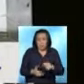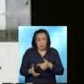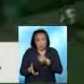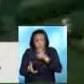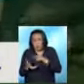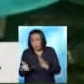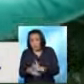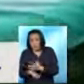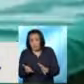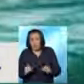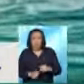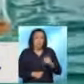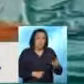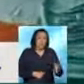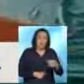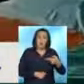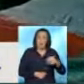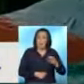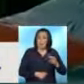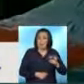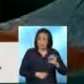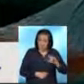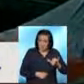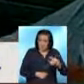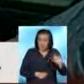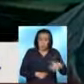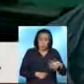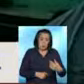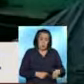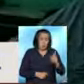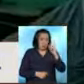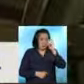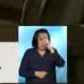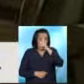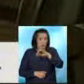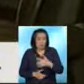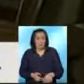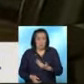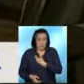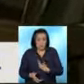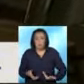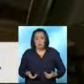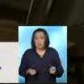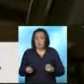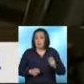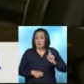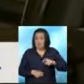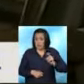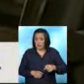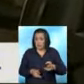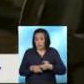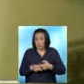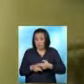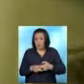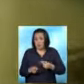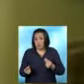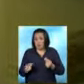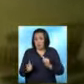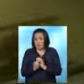mojaron. Sin duda, Huarmey afronta una crisis sanitaria que el gobierno debe solucionar en corto plazo.